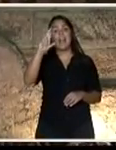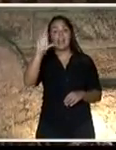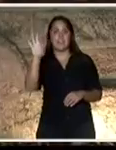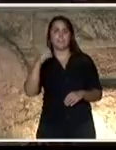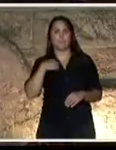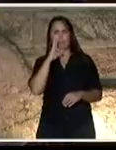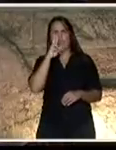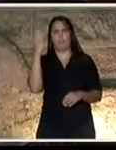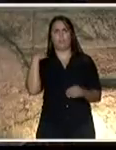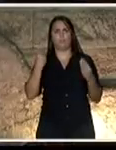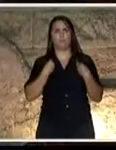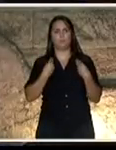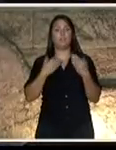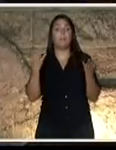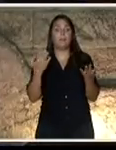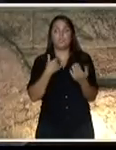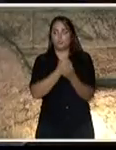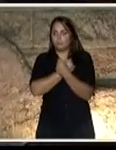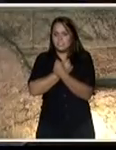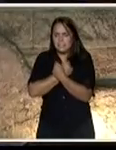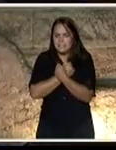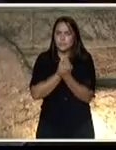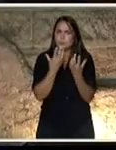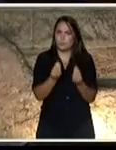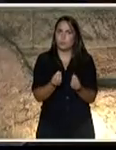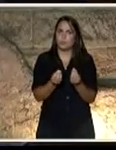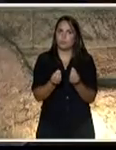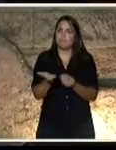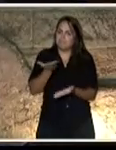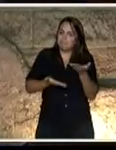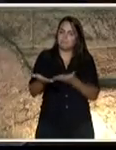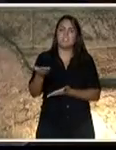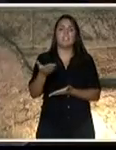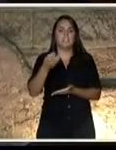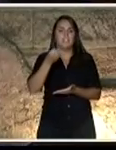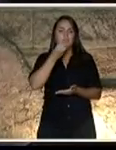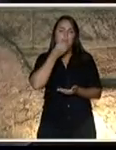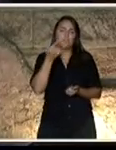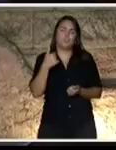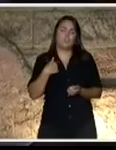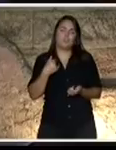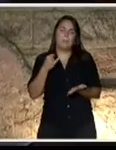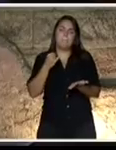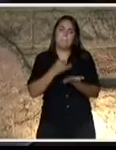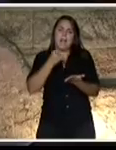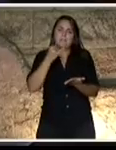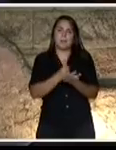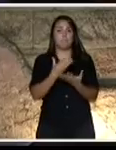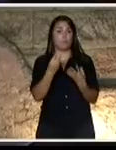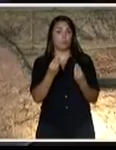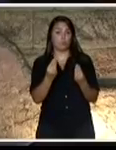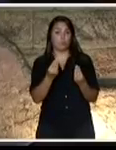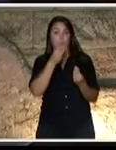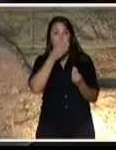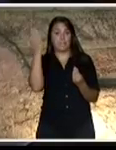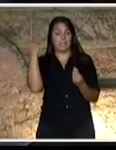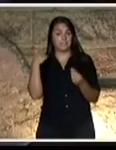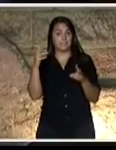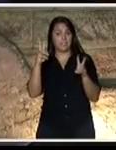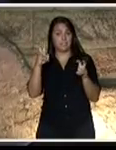Ácara es que me quiso y la quise. Y entonces dejé tantas huellas. Aquella romería que fundamos los de